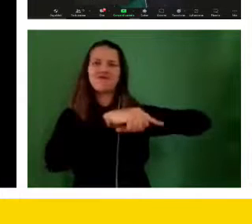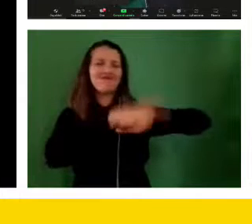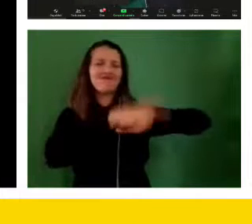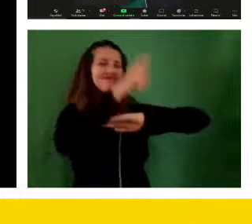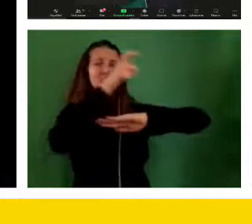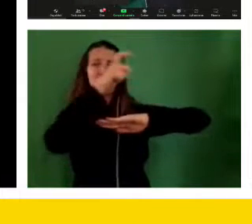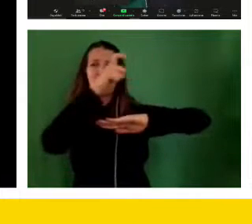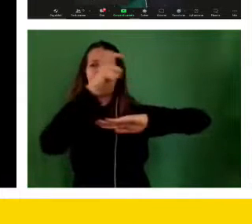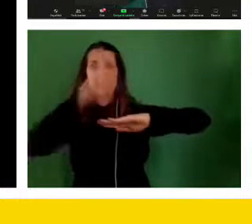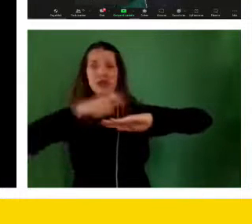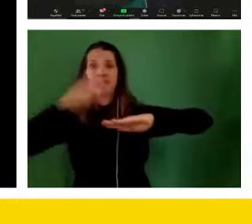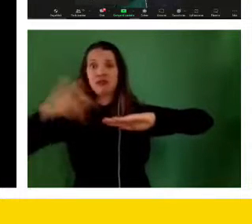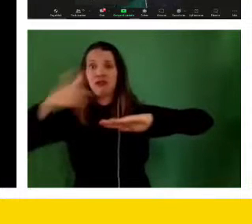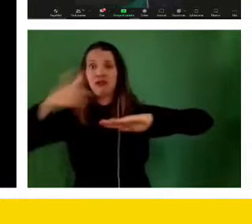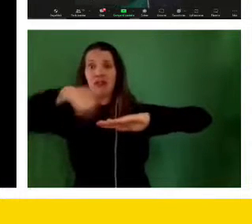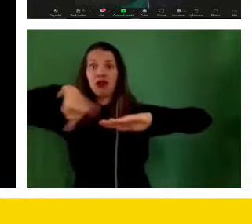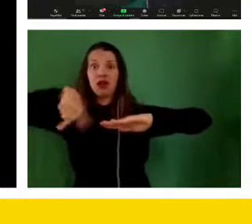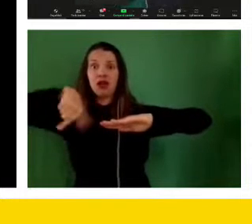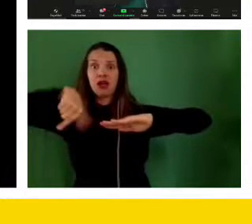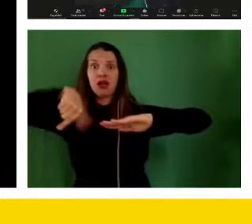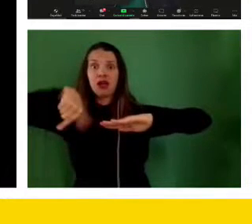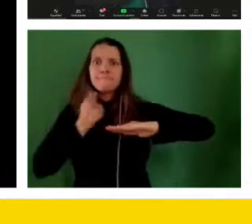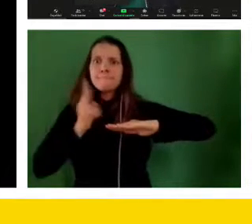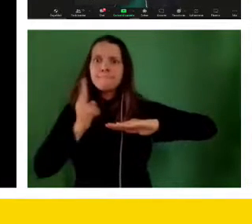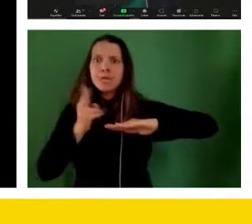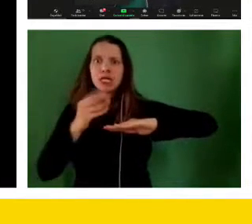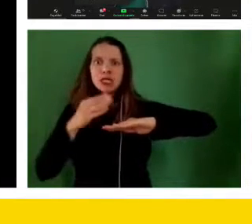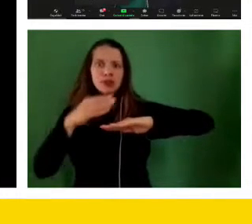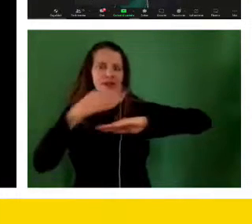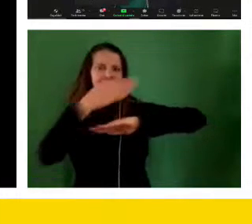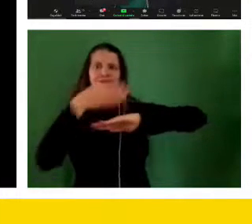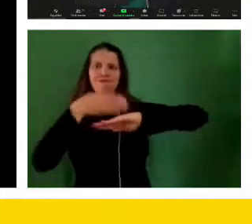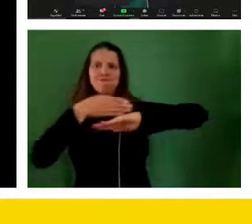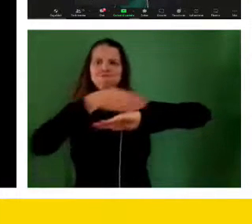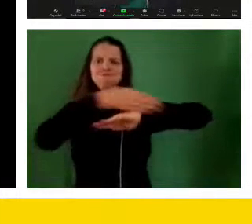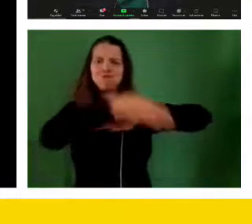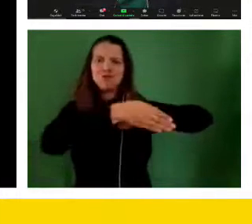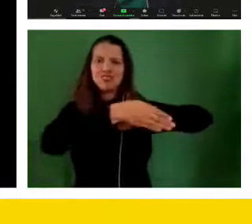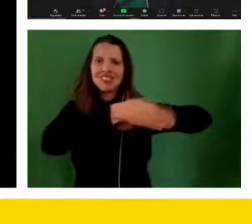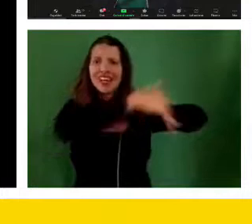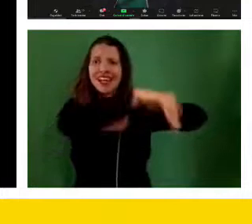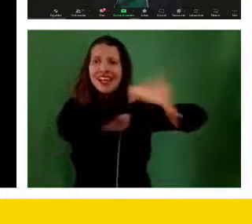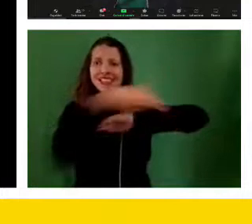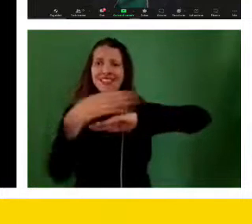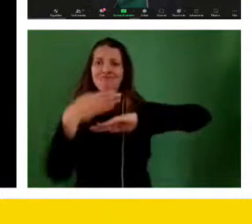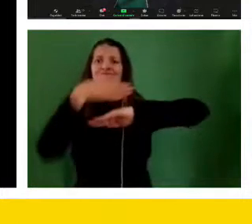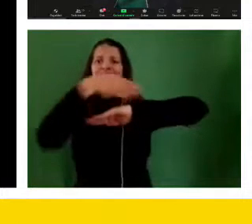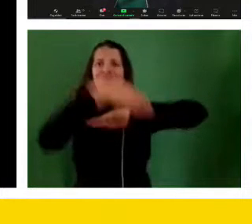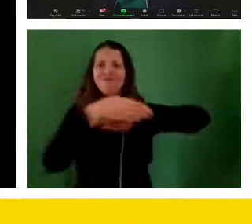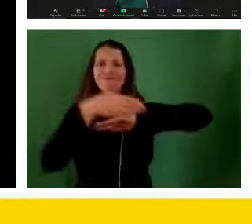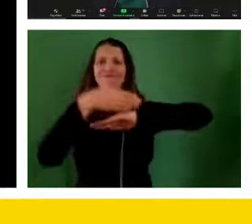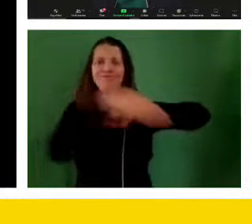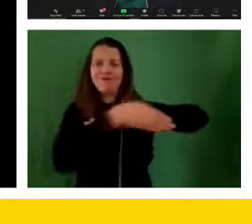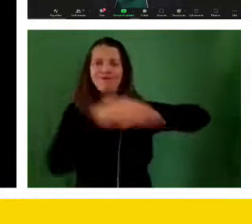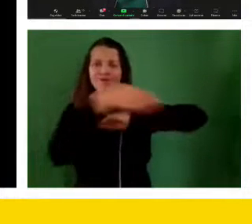a un peligro constante, como les digo. O sea, la avenida Camino Real cruzar la avenida Camino